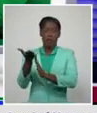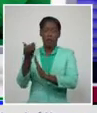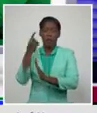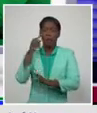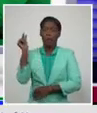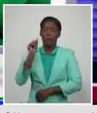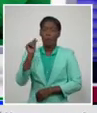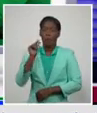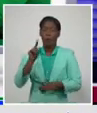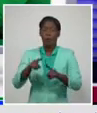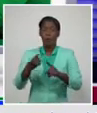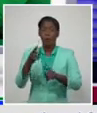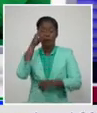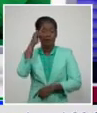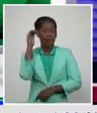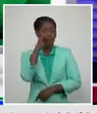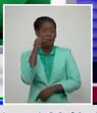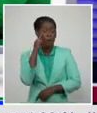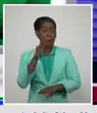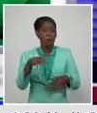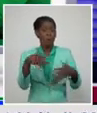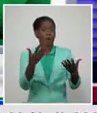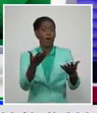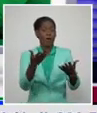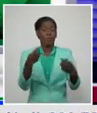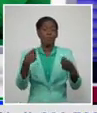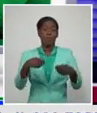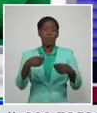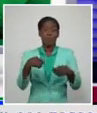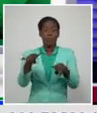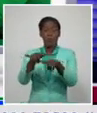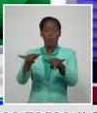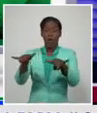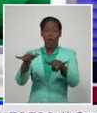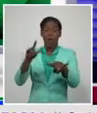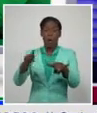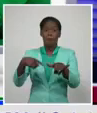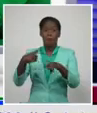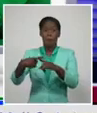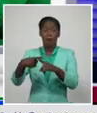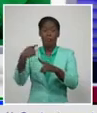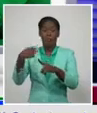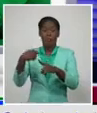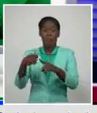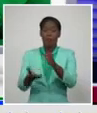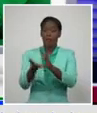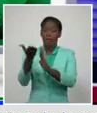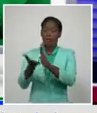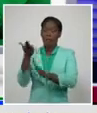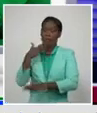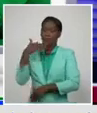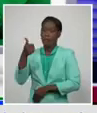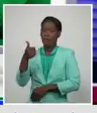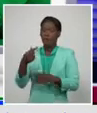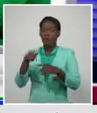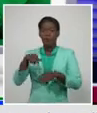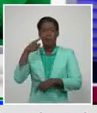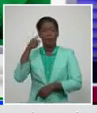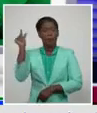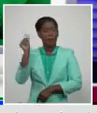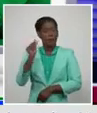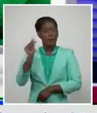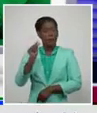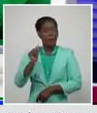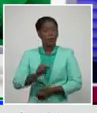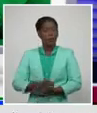219 menos que el número de casos que se diagnosticaron. Esto hace que el número de activos se